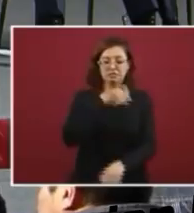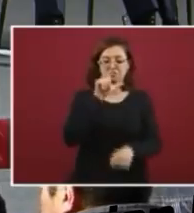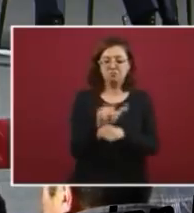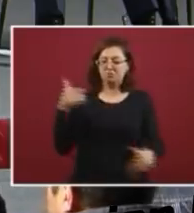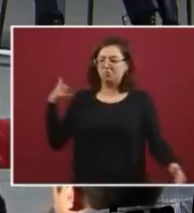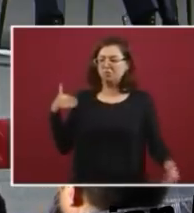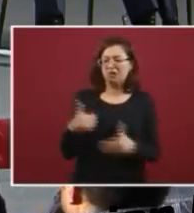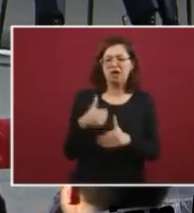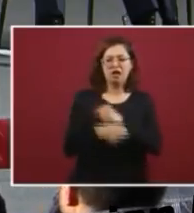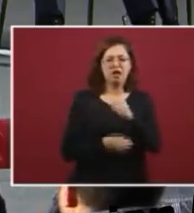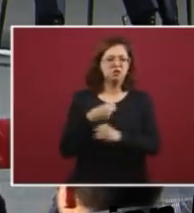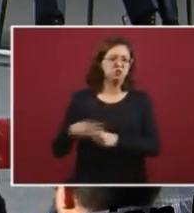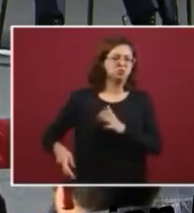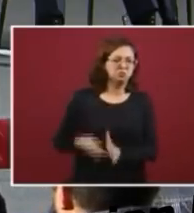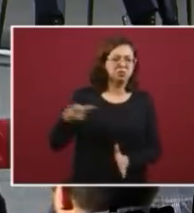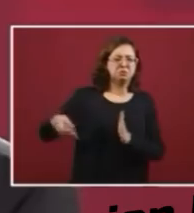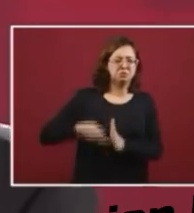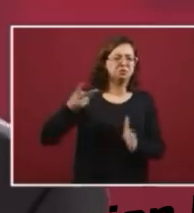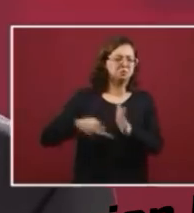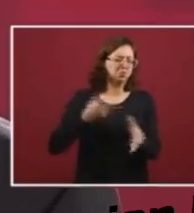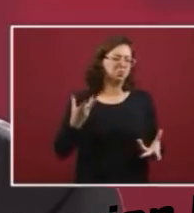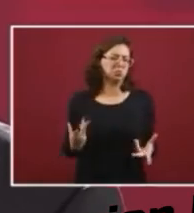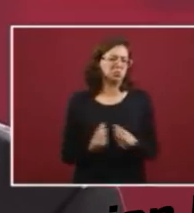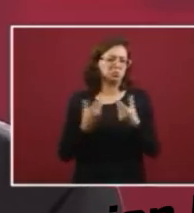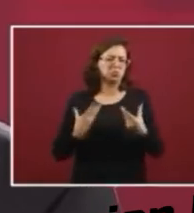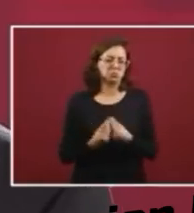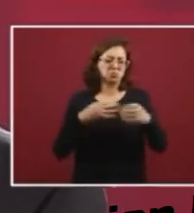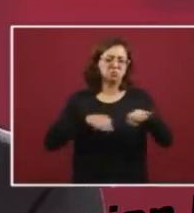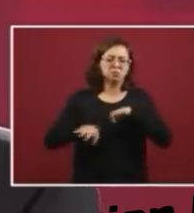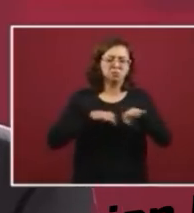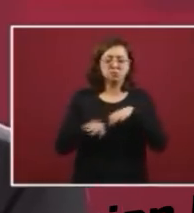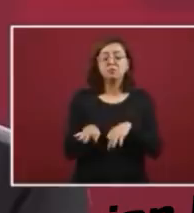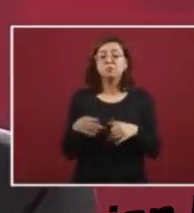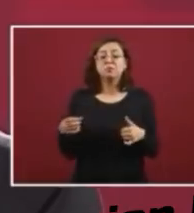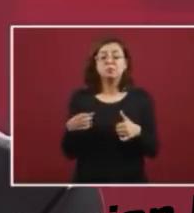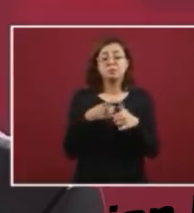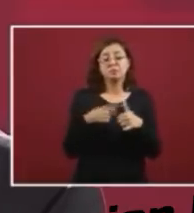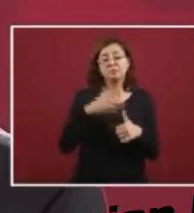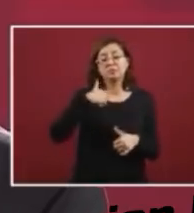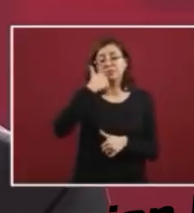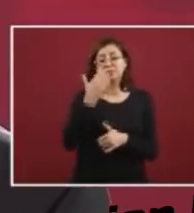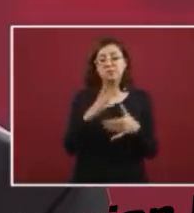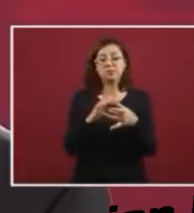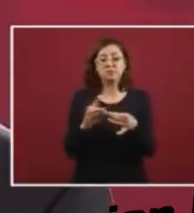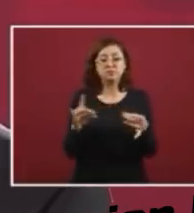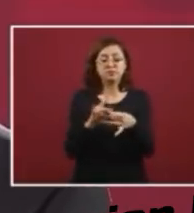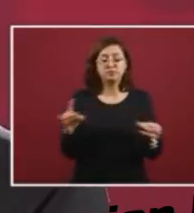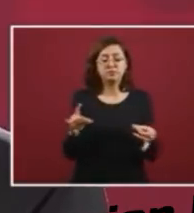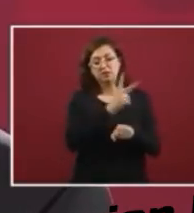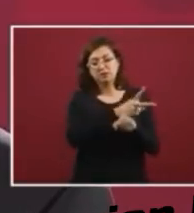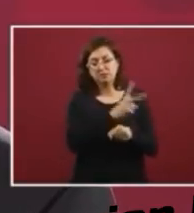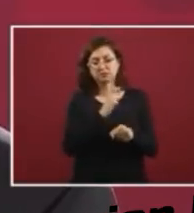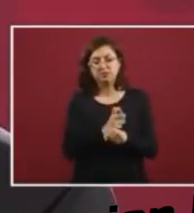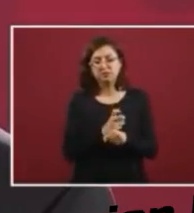años en muchos casos, numerosos casos. Bueno, nosotros estamos, en primer lugar, quiero subrayar. México está